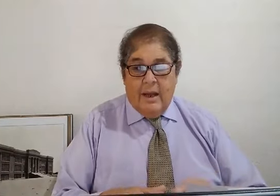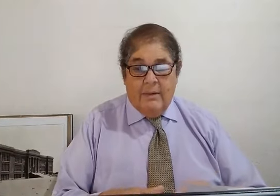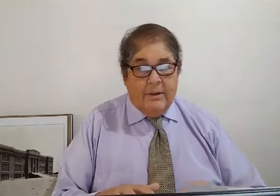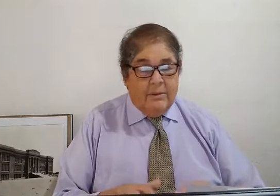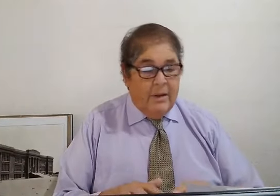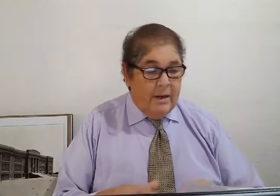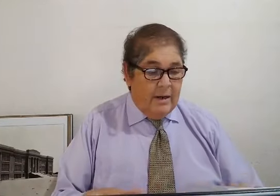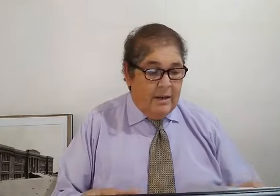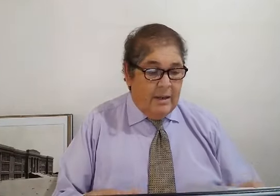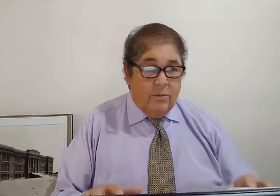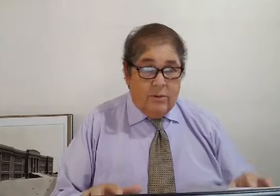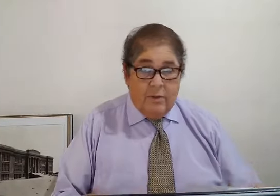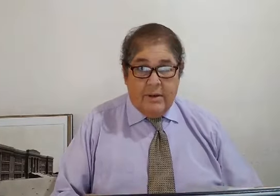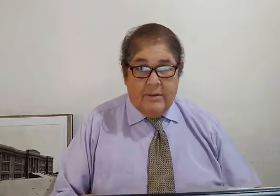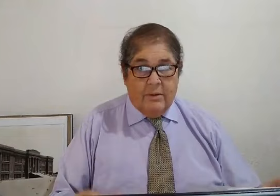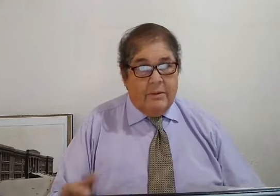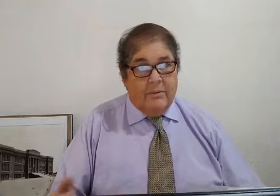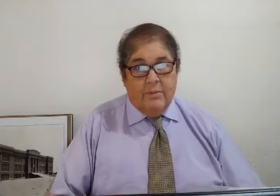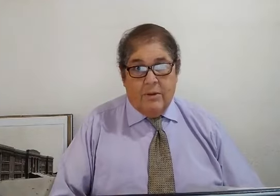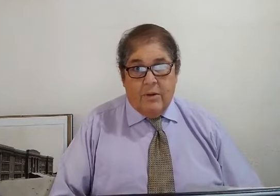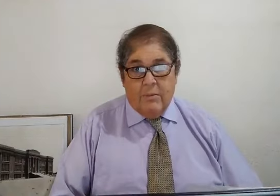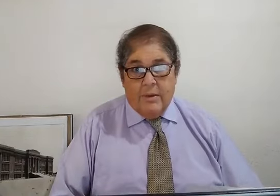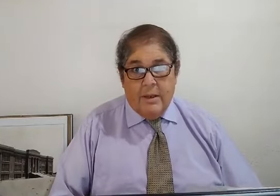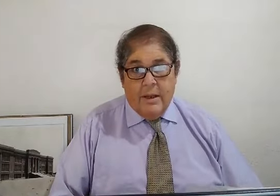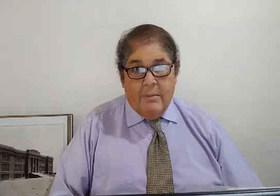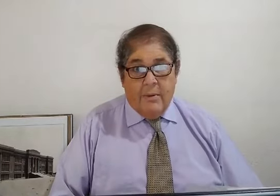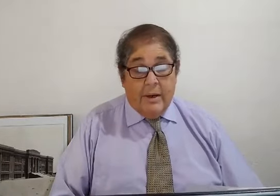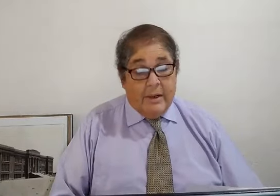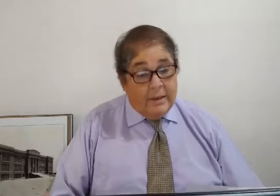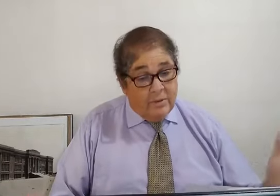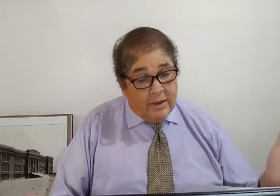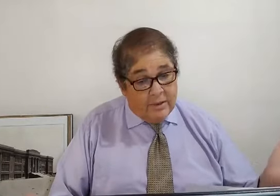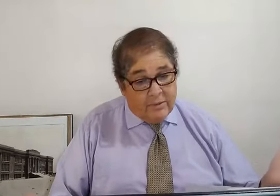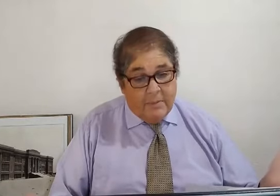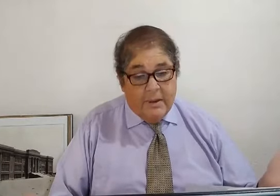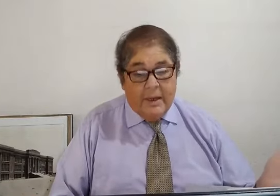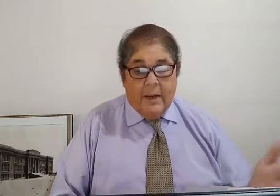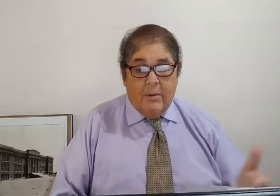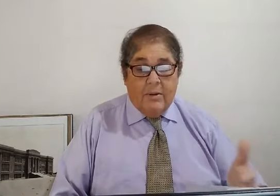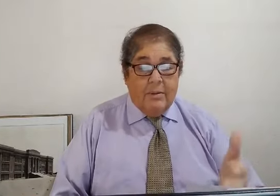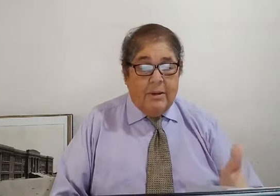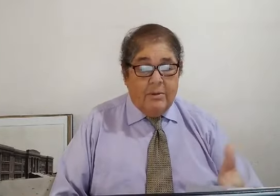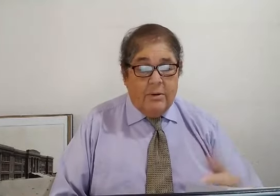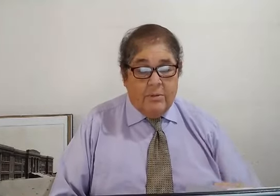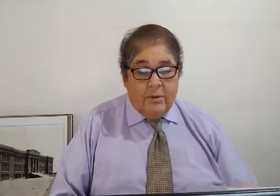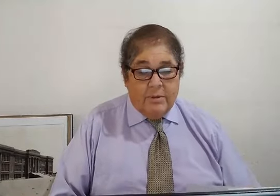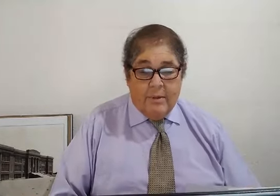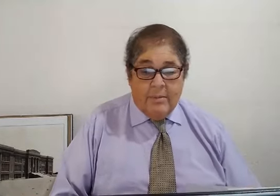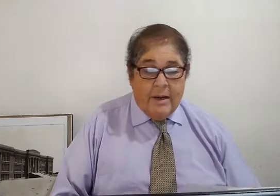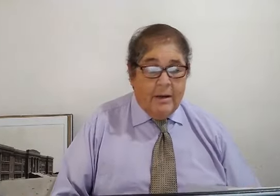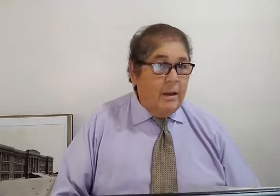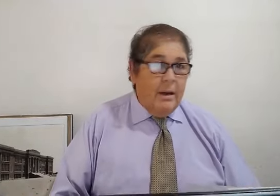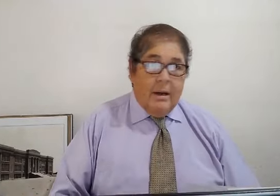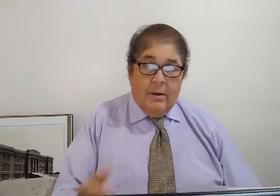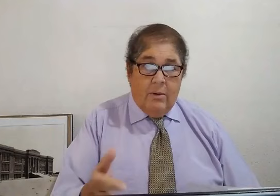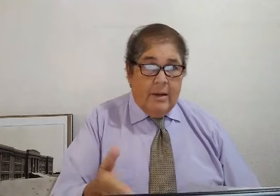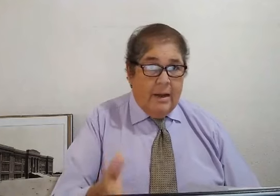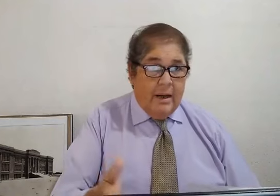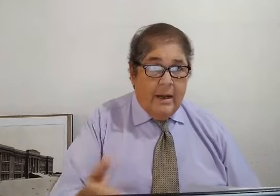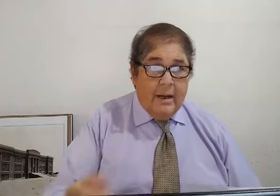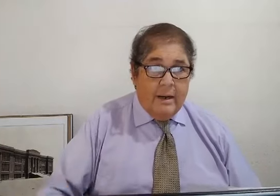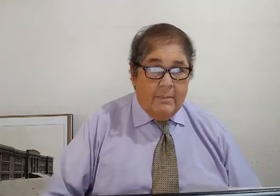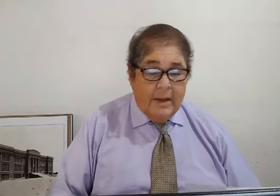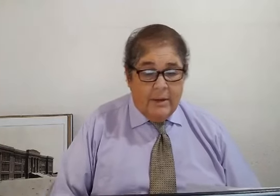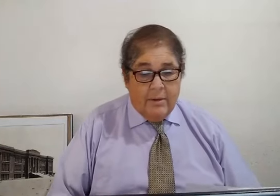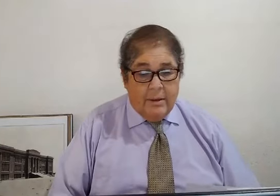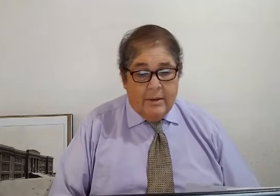a efectuar autopsias en los enfermos de COVID por el riesgo que esto implica. Cuando hablan de una autopsia verbal, lo que hará